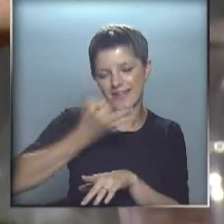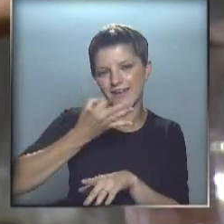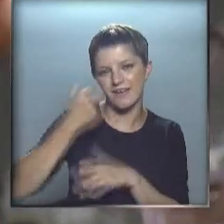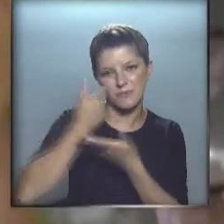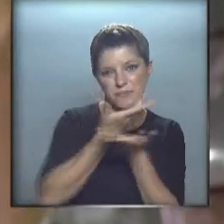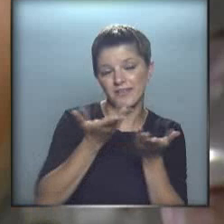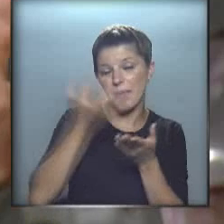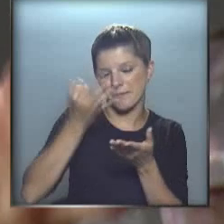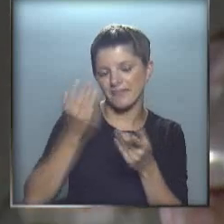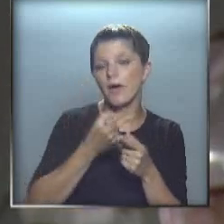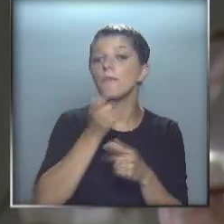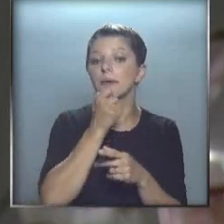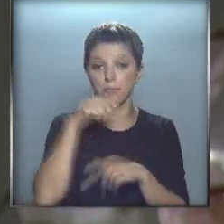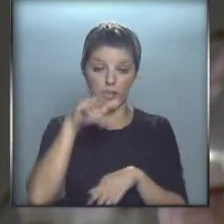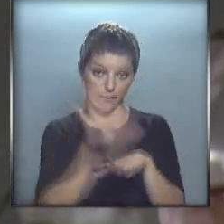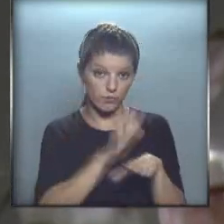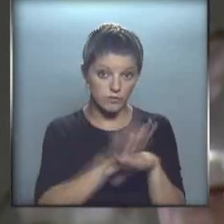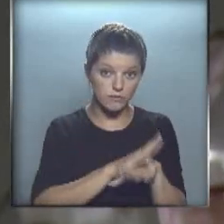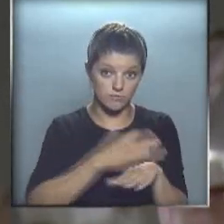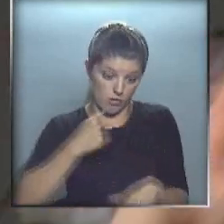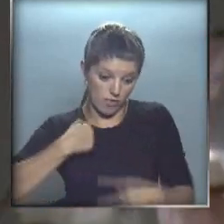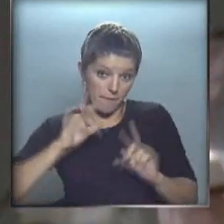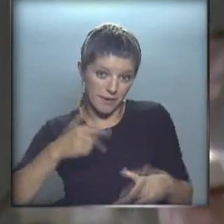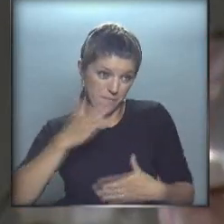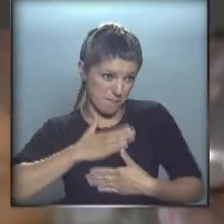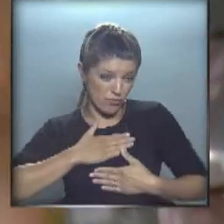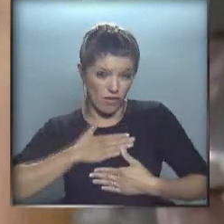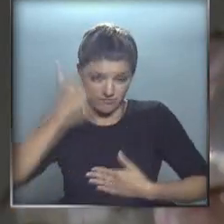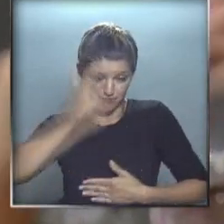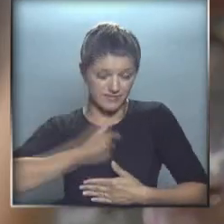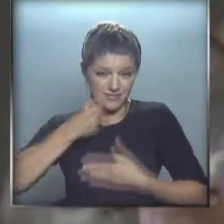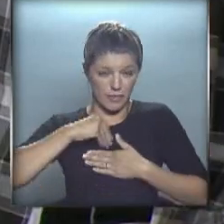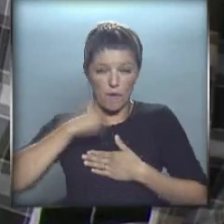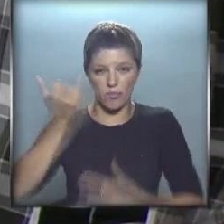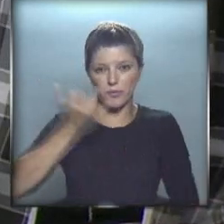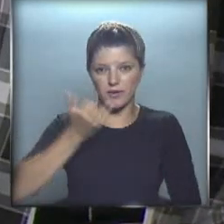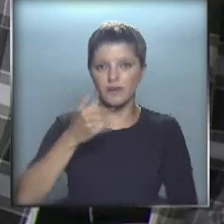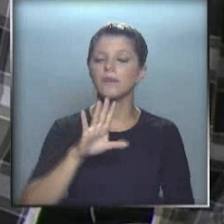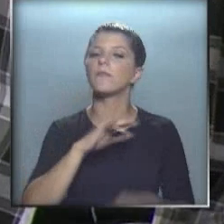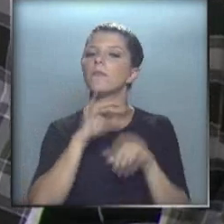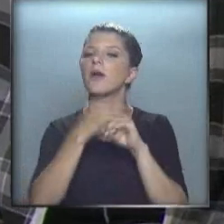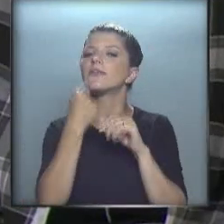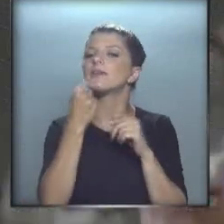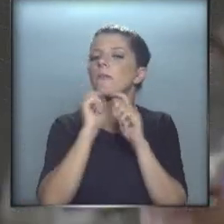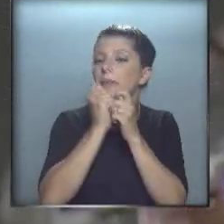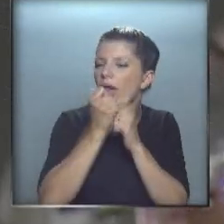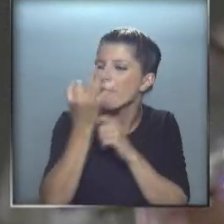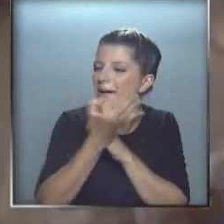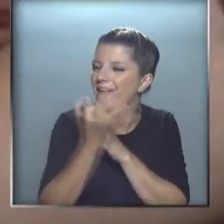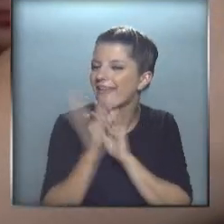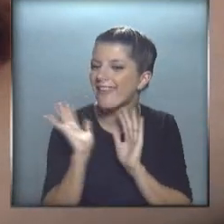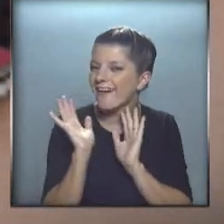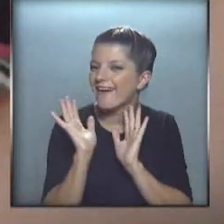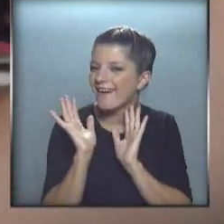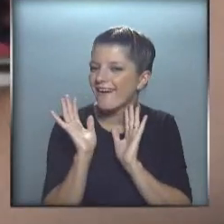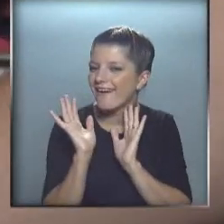escenas. Y eso es verdad. Cuando nosotros actuamos, somos reales. Sentimos cosas. Claro. Y los besos son reales. Siendo todos jóvenes. Fuera de eso. Siendo